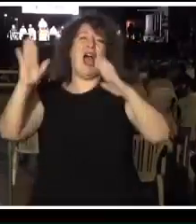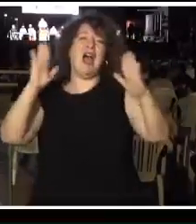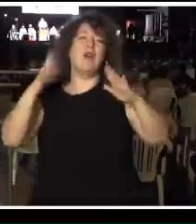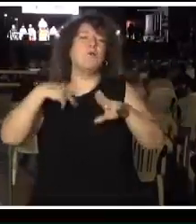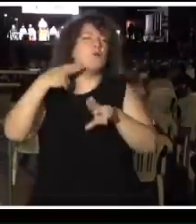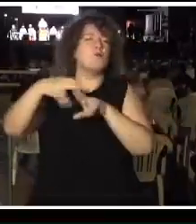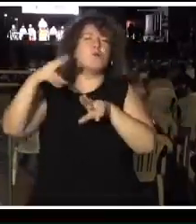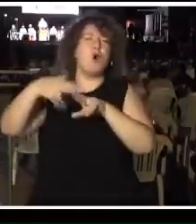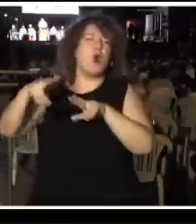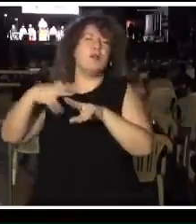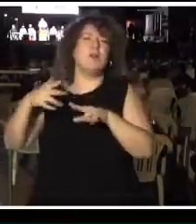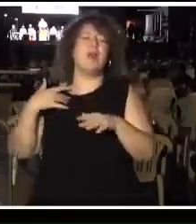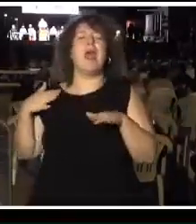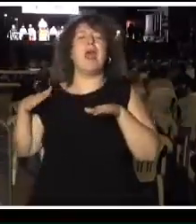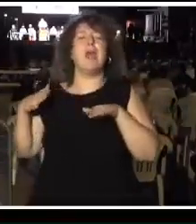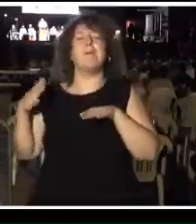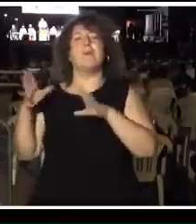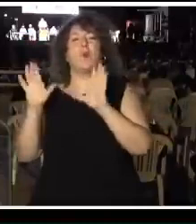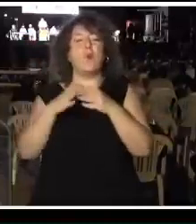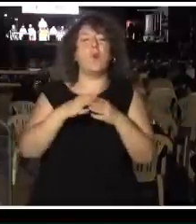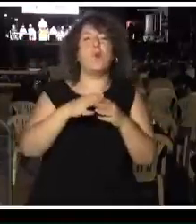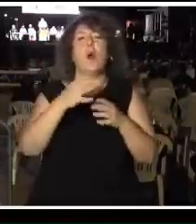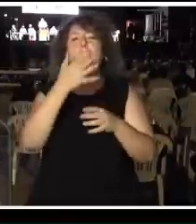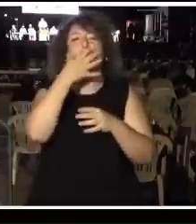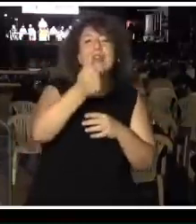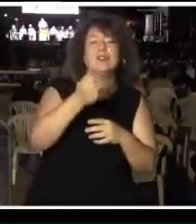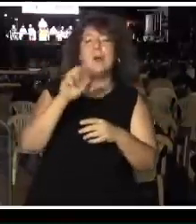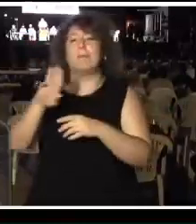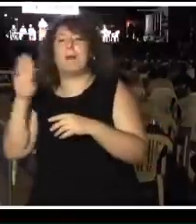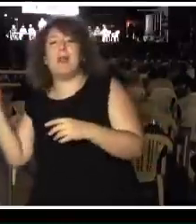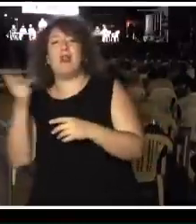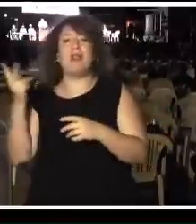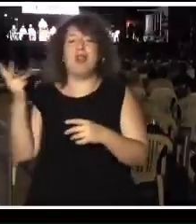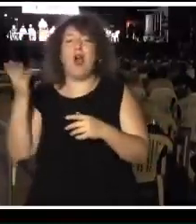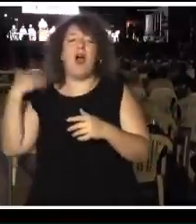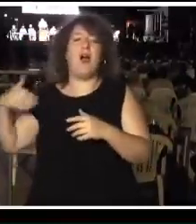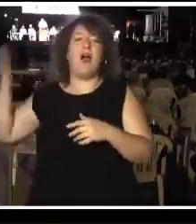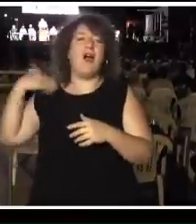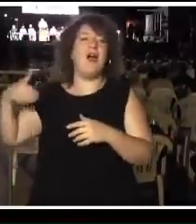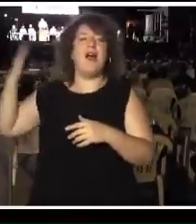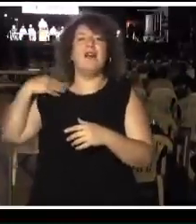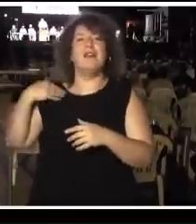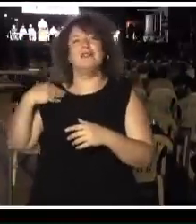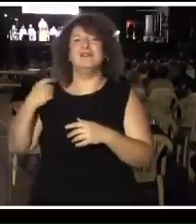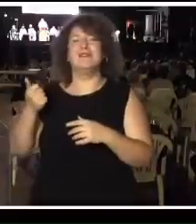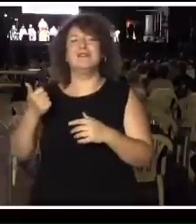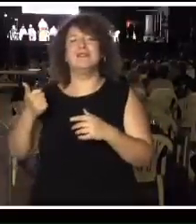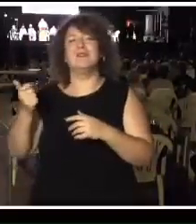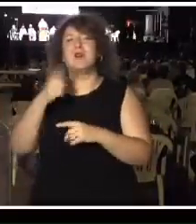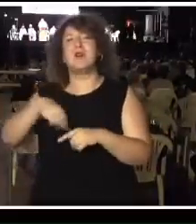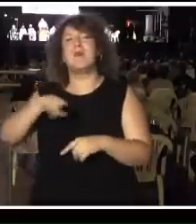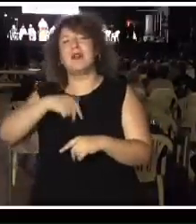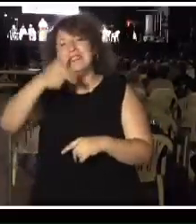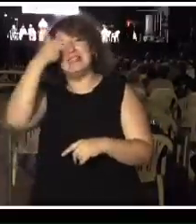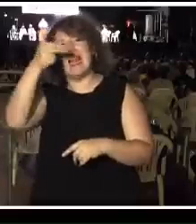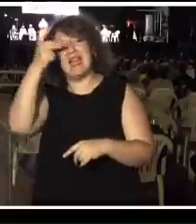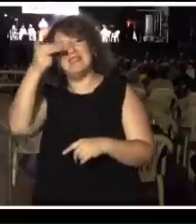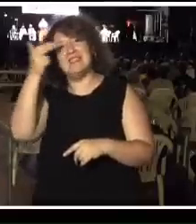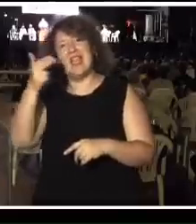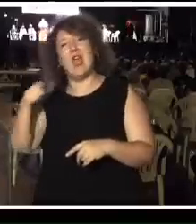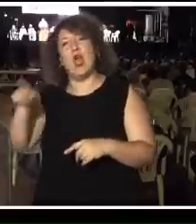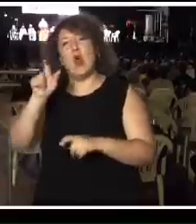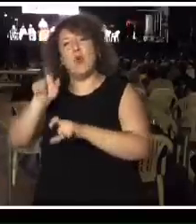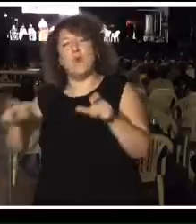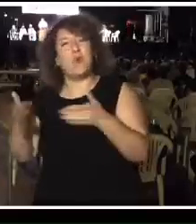de políticos del bipartidismo que vendieron a su pueblo a cambio de inmerecidas e indecentes